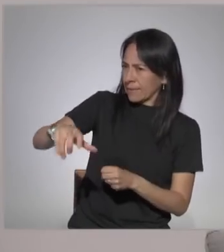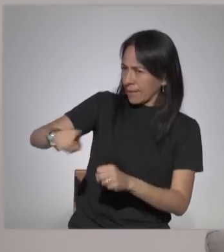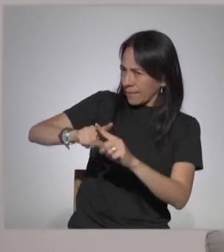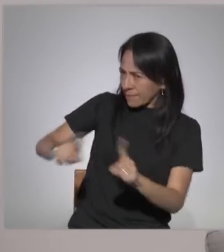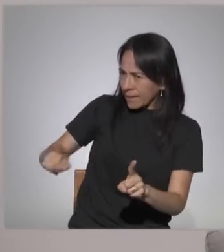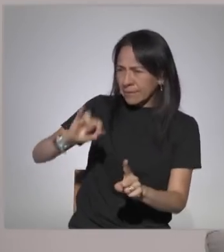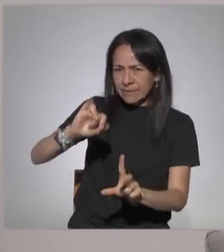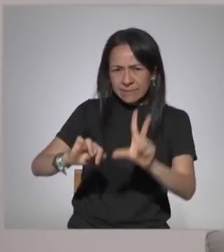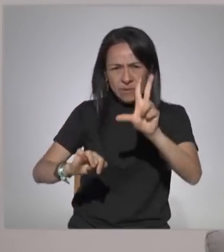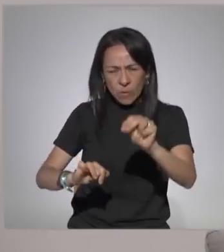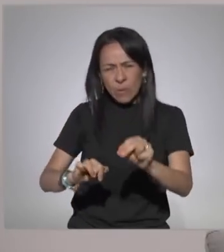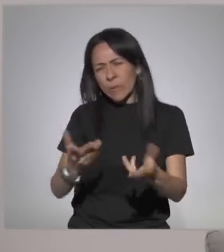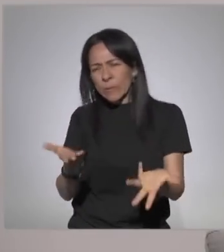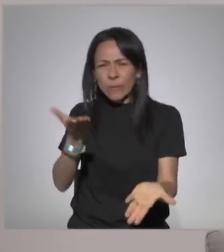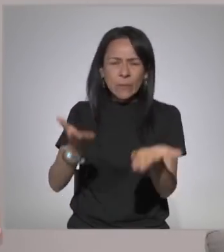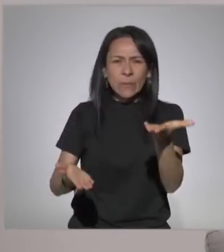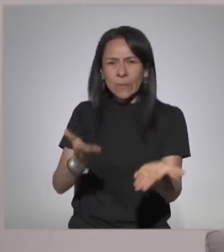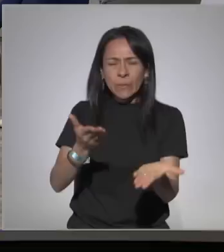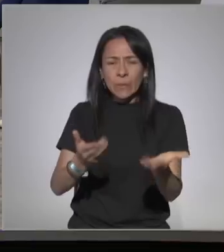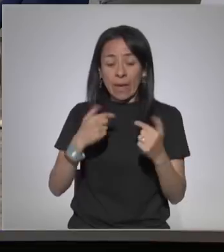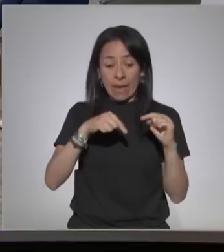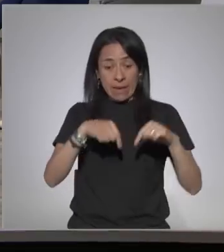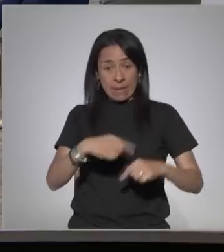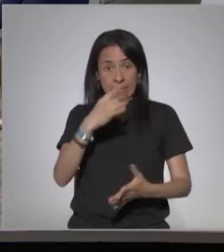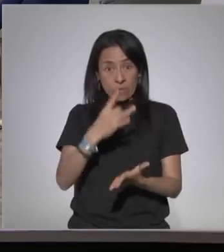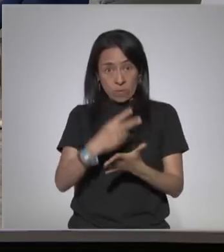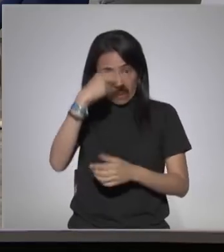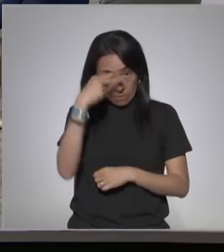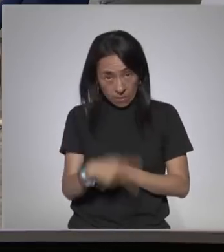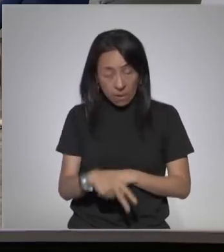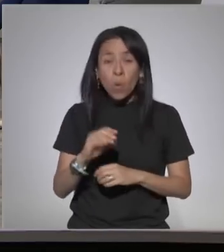es diferente a otras latitudes y a otras partes del mundo.